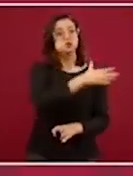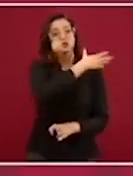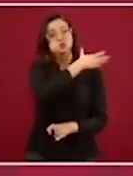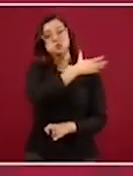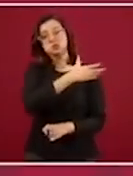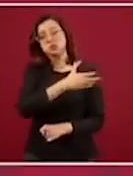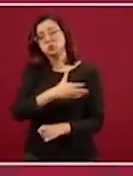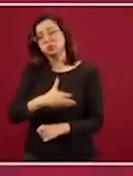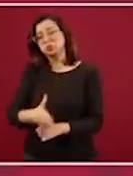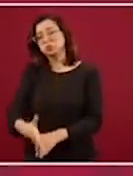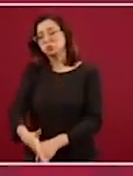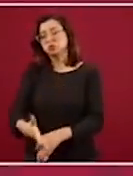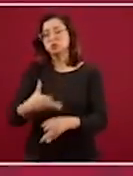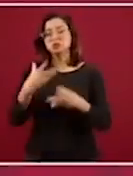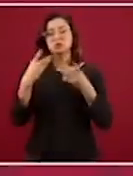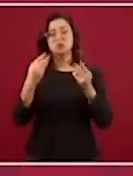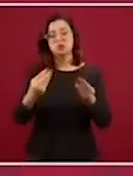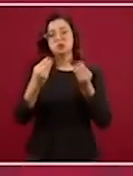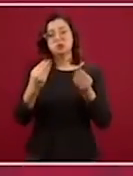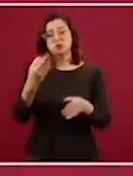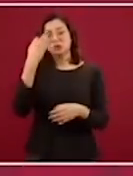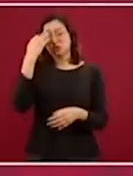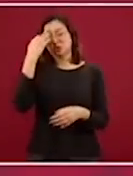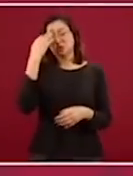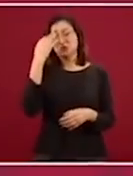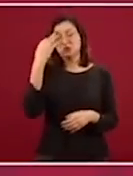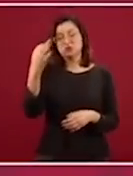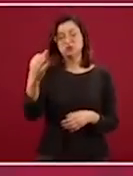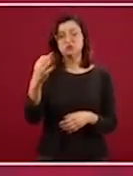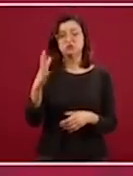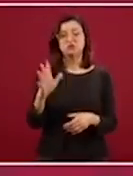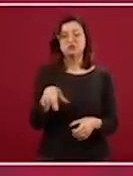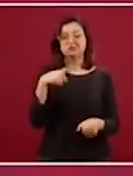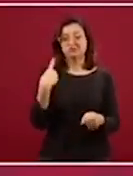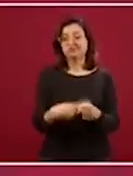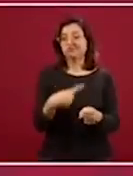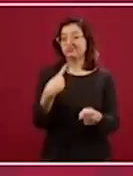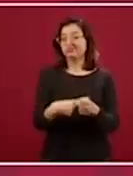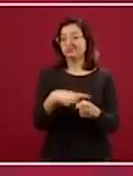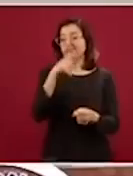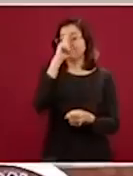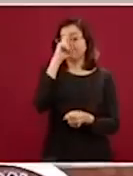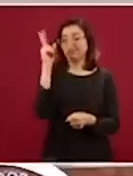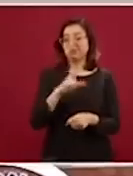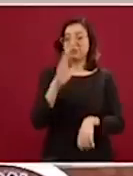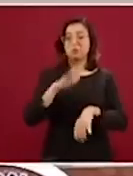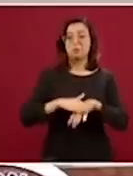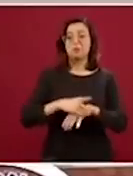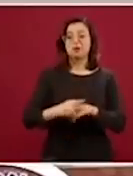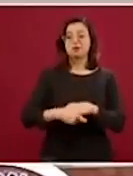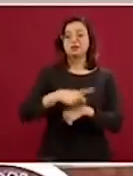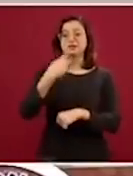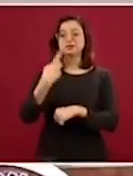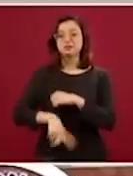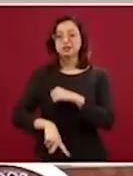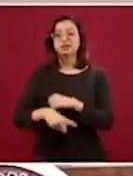el mal que más daña, el que más afecta,